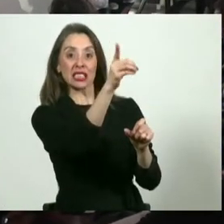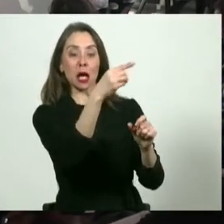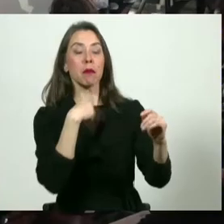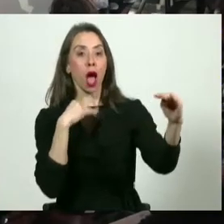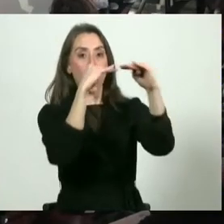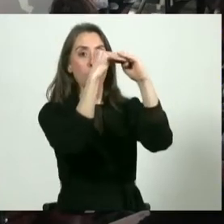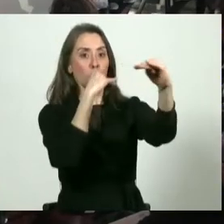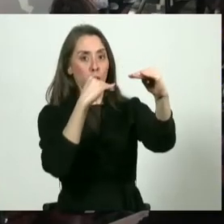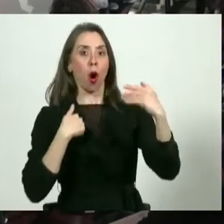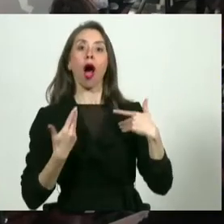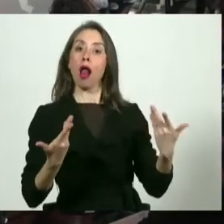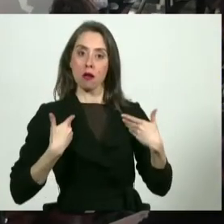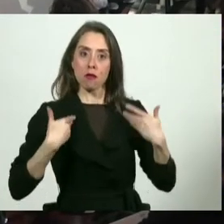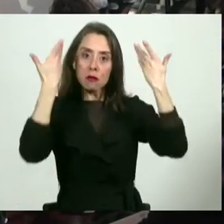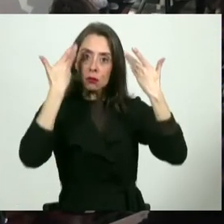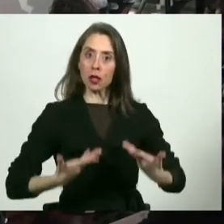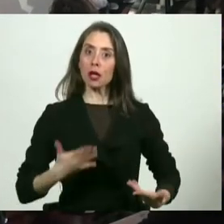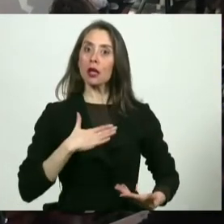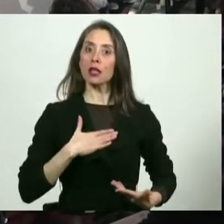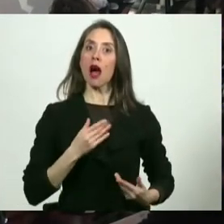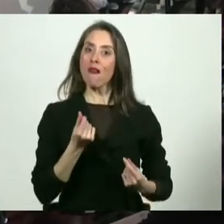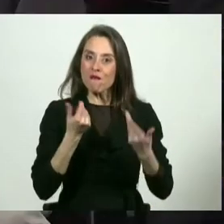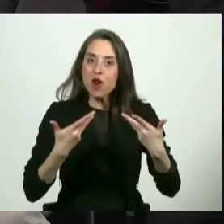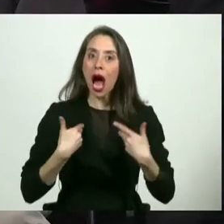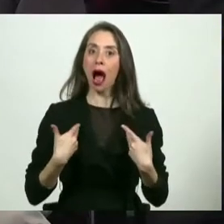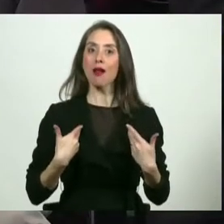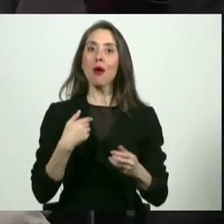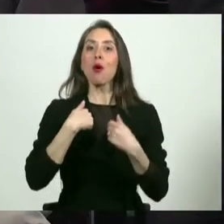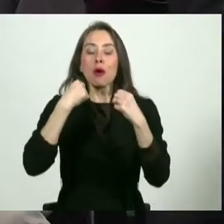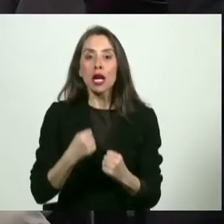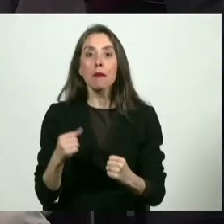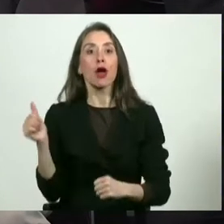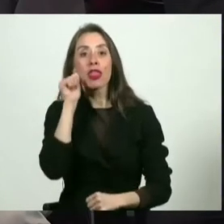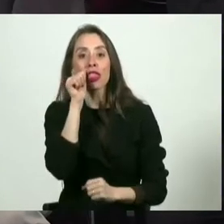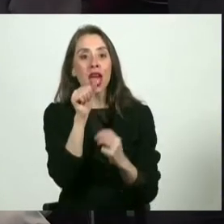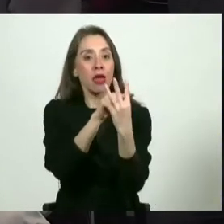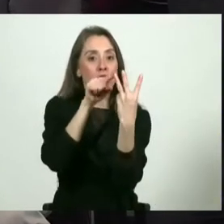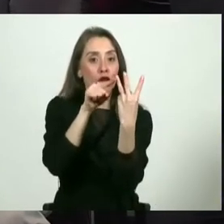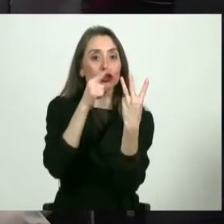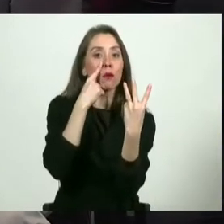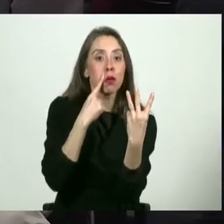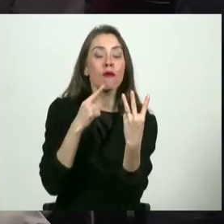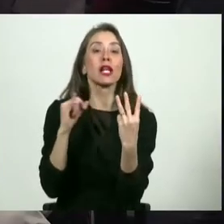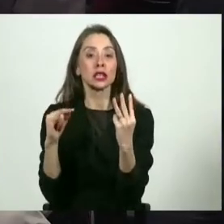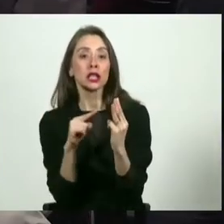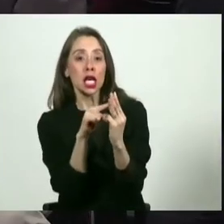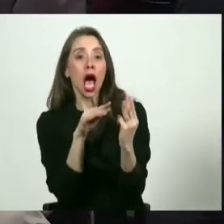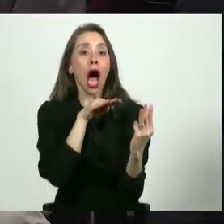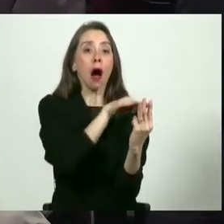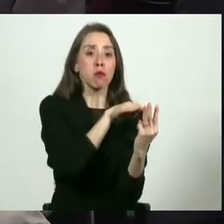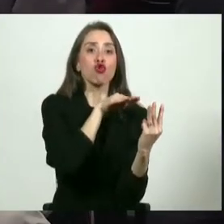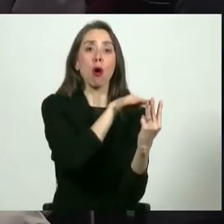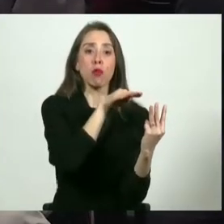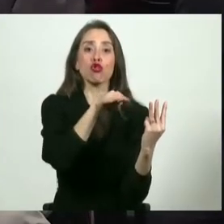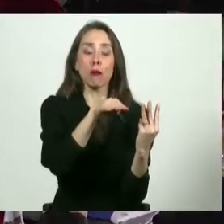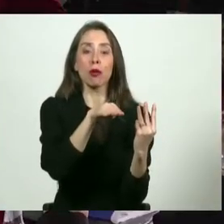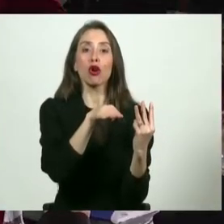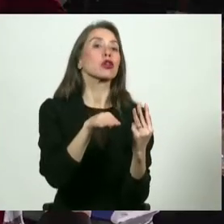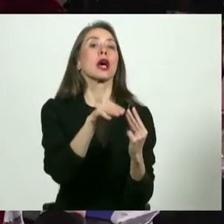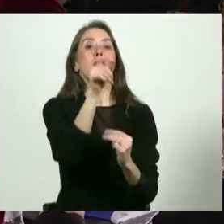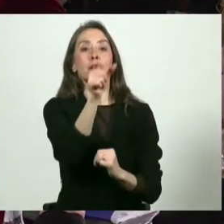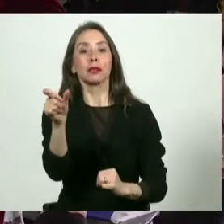personas absolutamente capaces, ellos lo comprueban día a día, se le dan los apoyos, y a sus pares